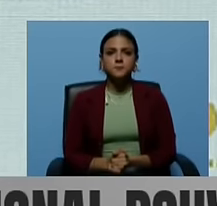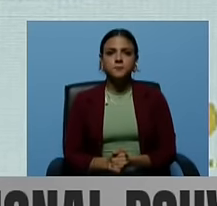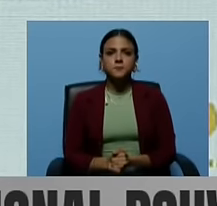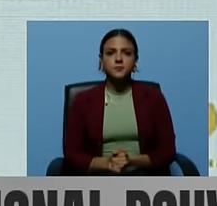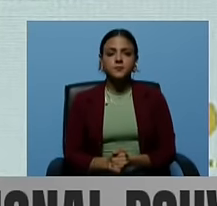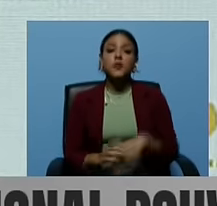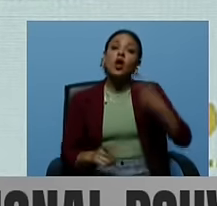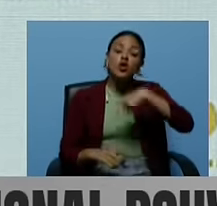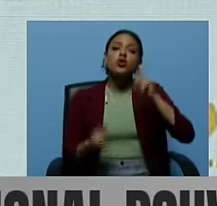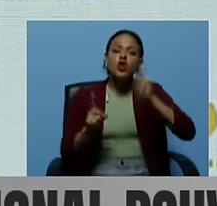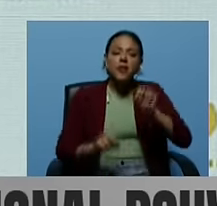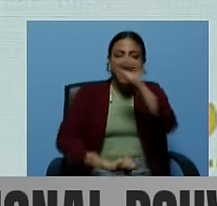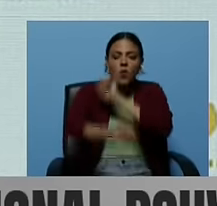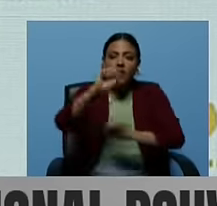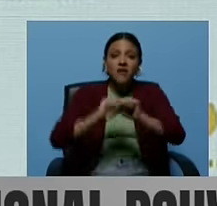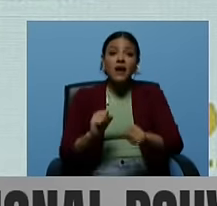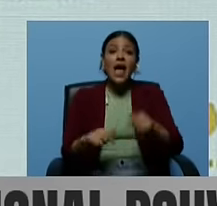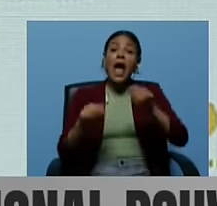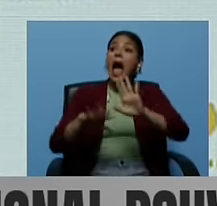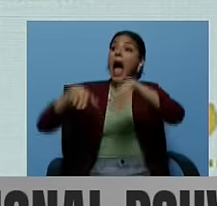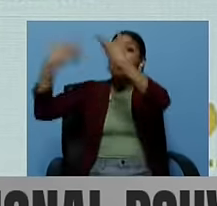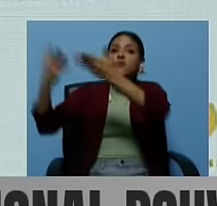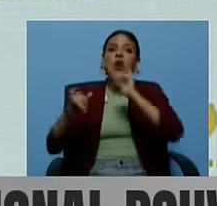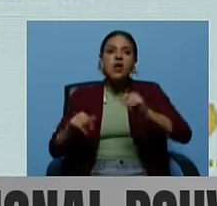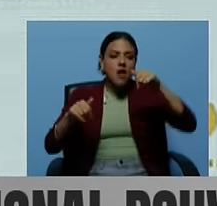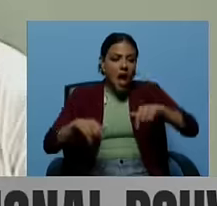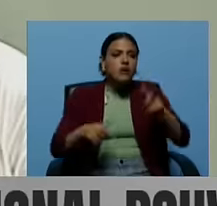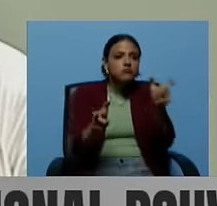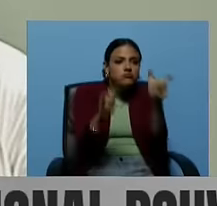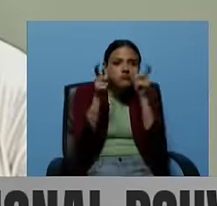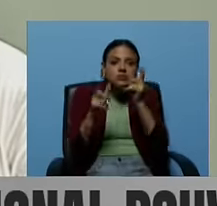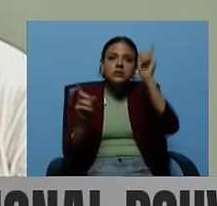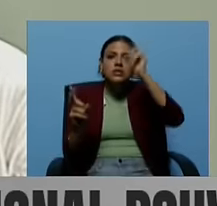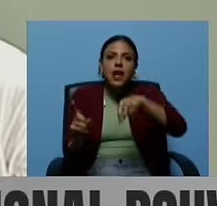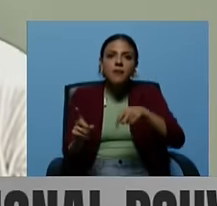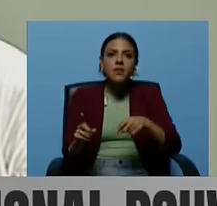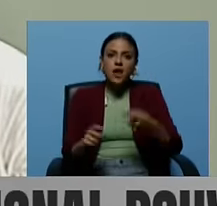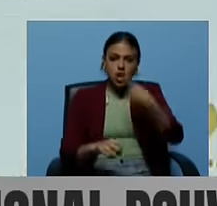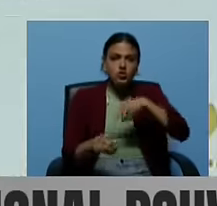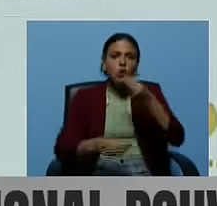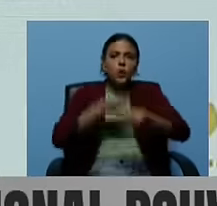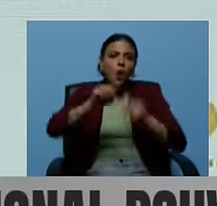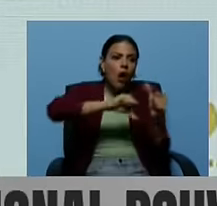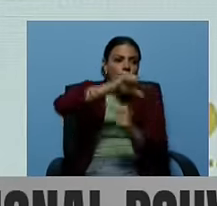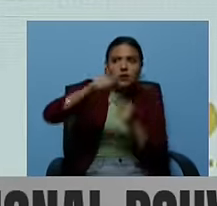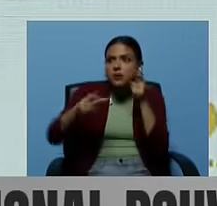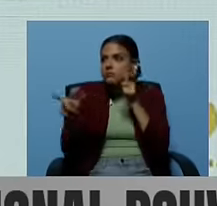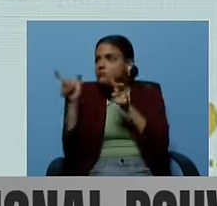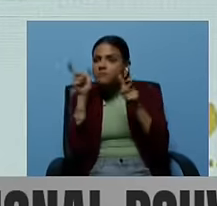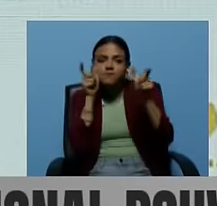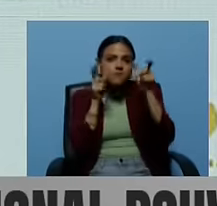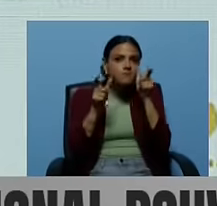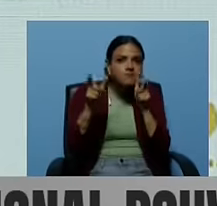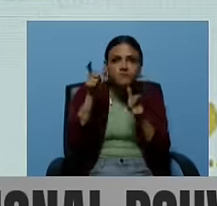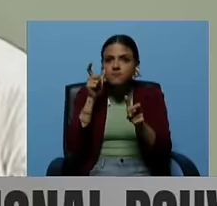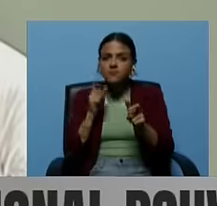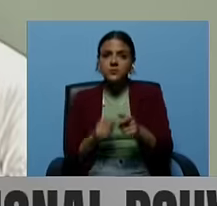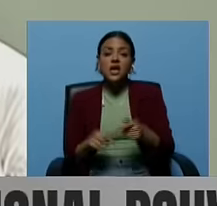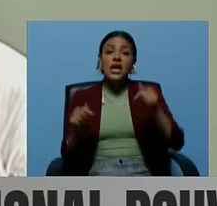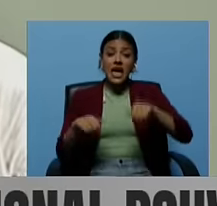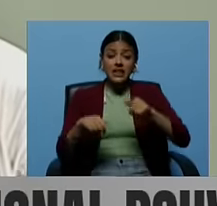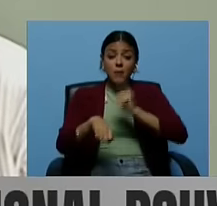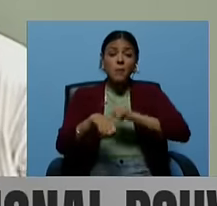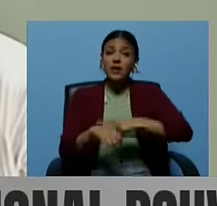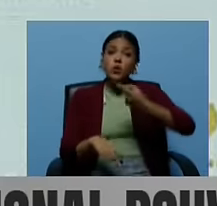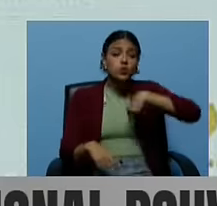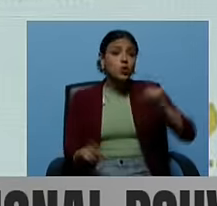Nosotros tenemos que defendernos de los de adentro y de los de afuera. Lo estamos haciendo. Y hasta este instante, Pedro, no somos